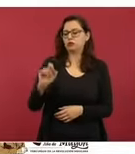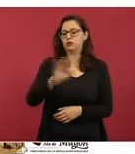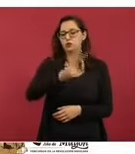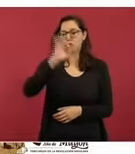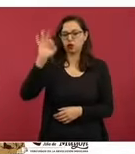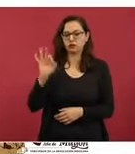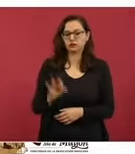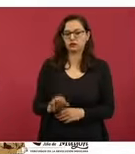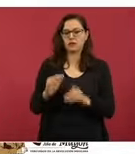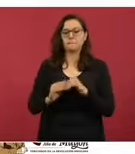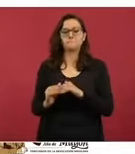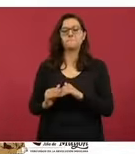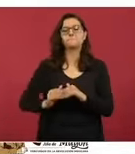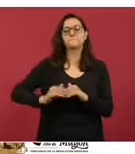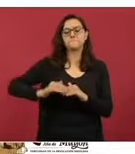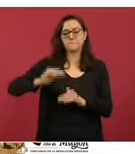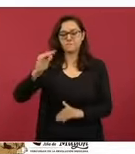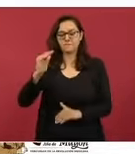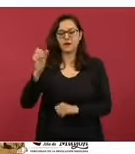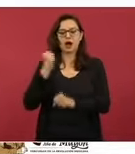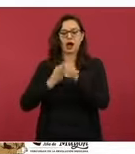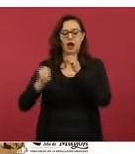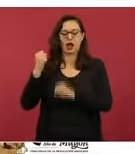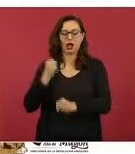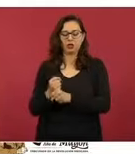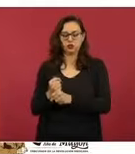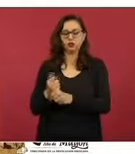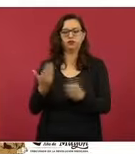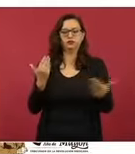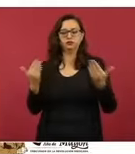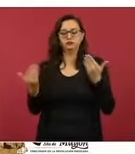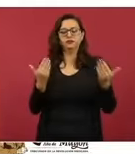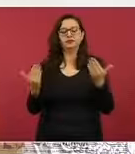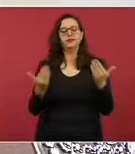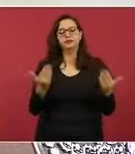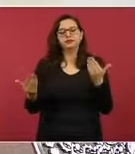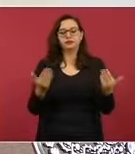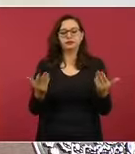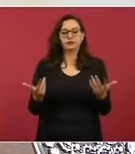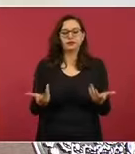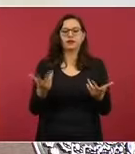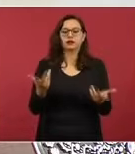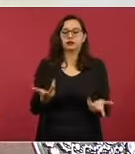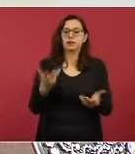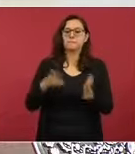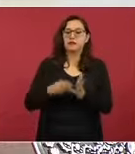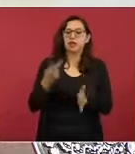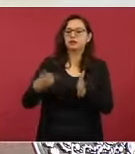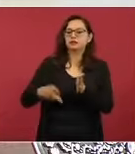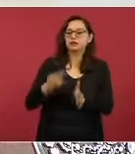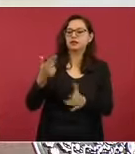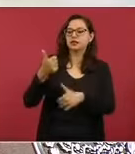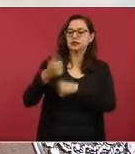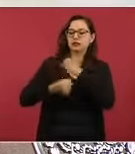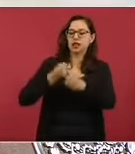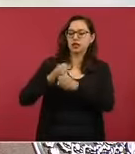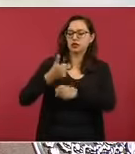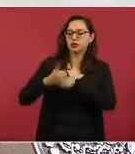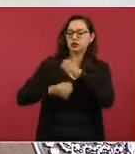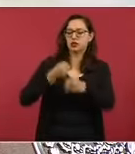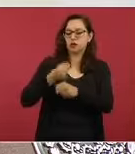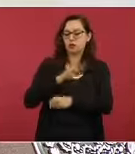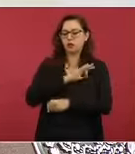19.57% por arriba de las del año pasado. Si lo vemos en términos sexenales, lo tenemos ahí, el